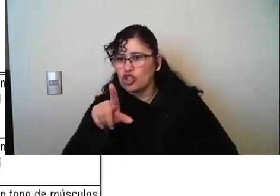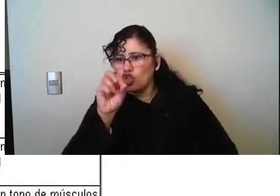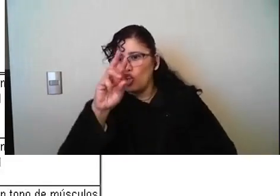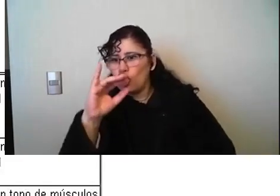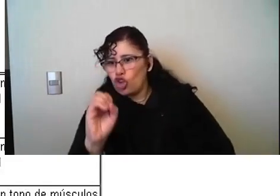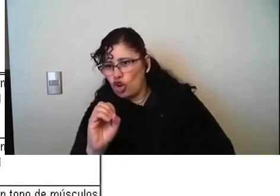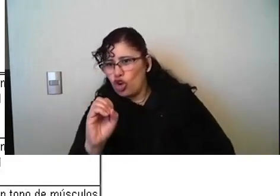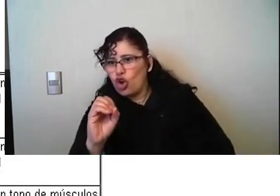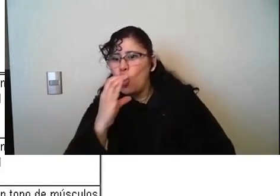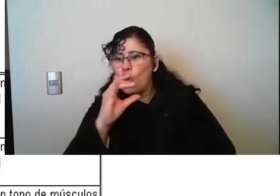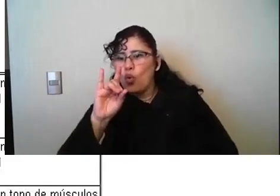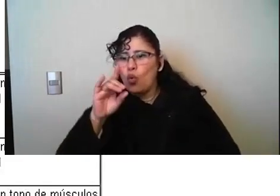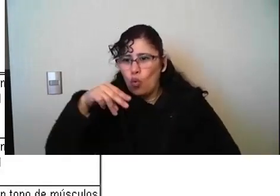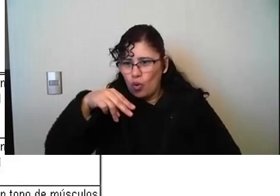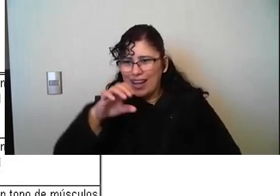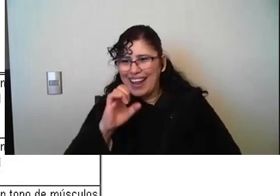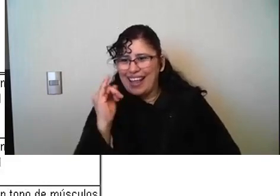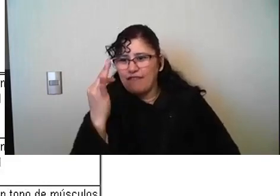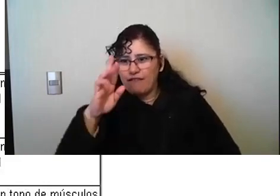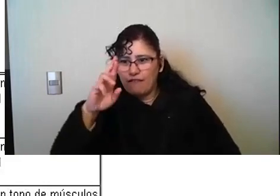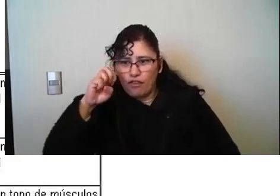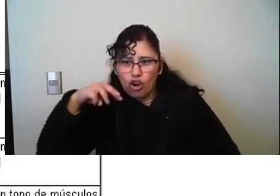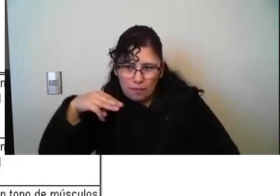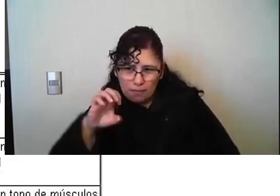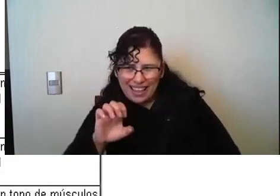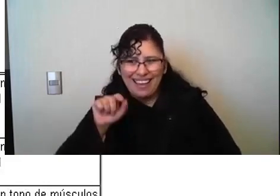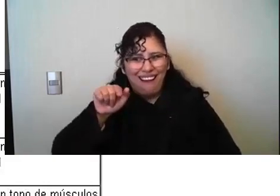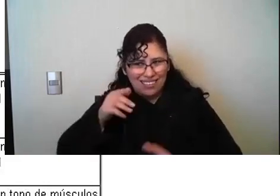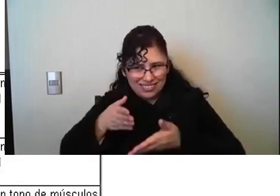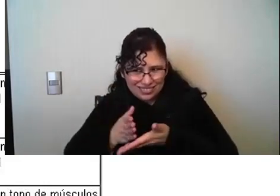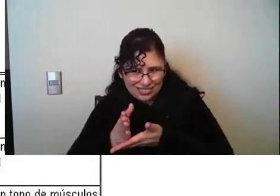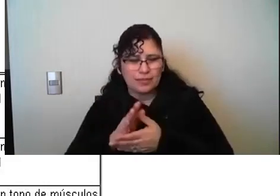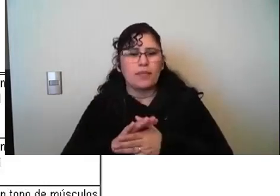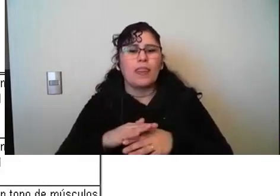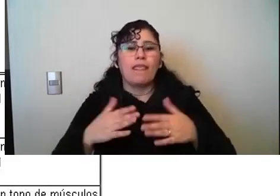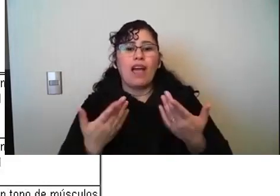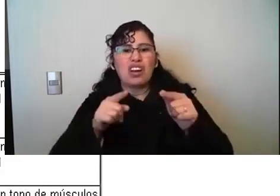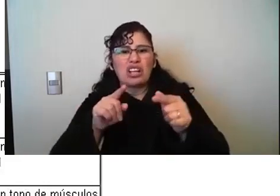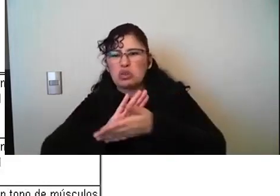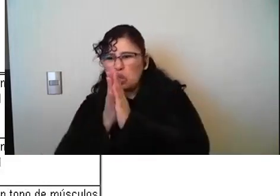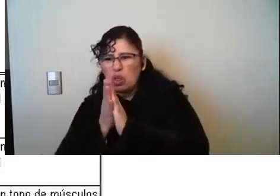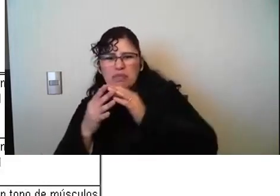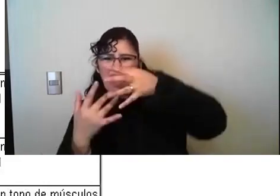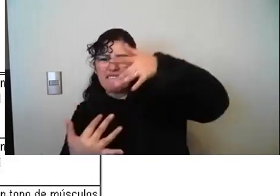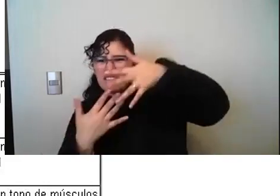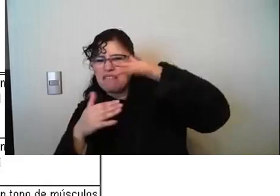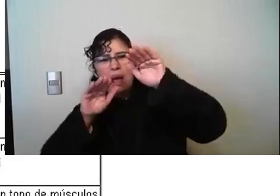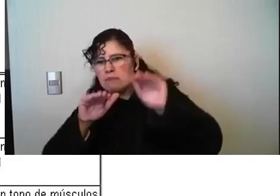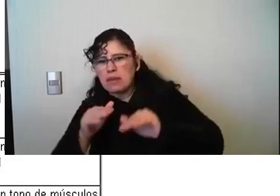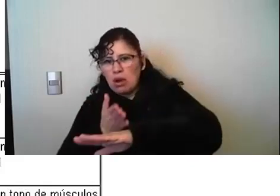cúneo-cerebelosa, ¿ya? Pero en realidad todo esto es propioceptivo, y son todas fibras musgosas, ya sabemos que hay una sola